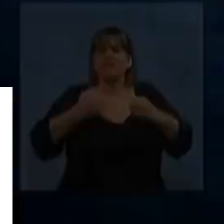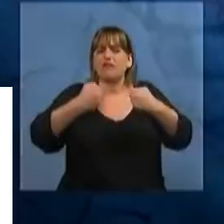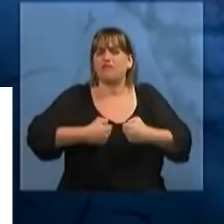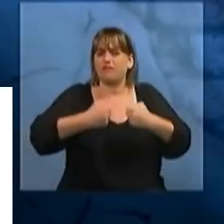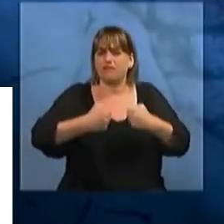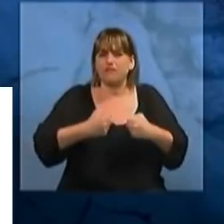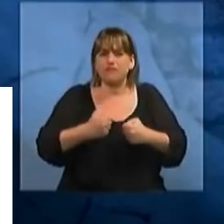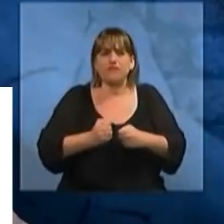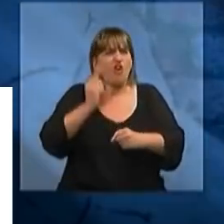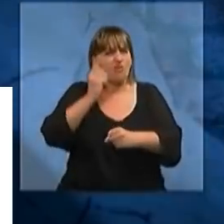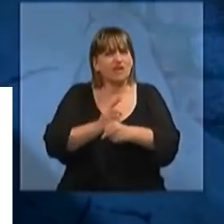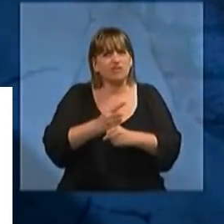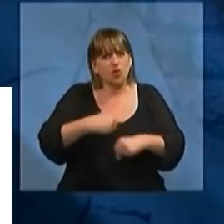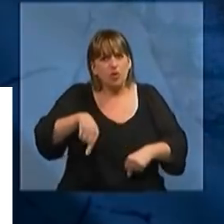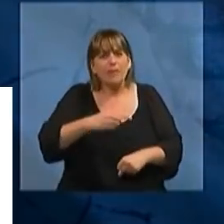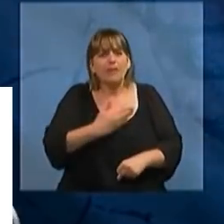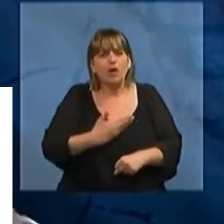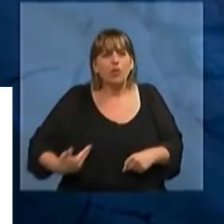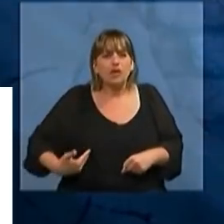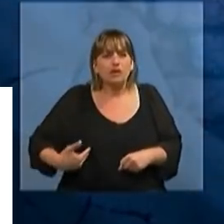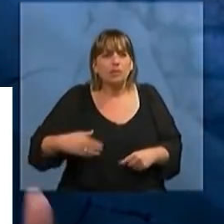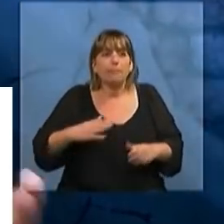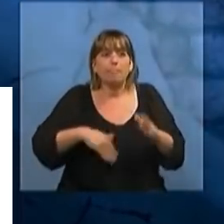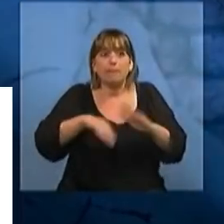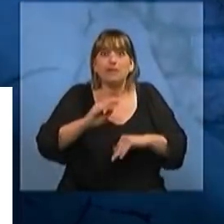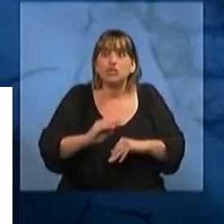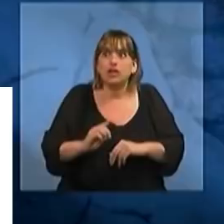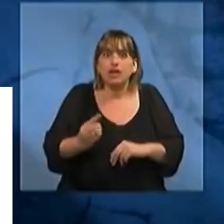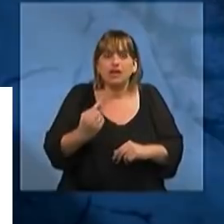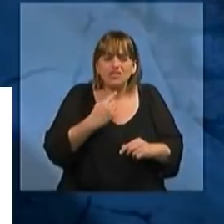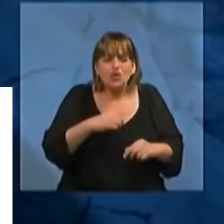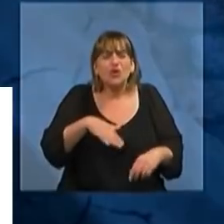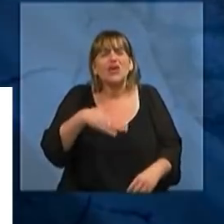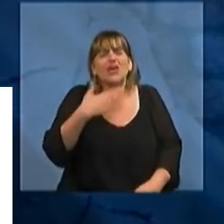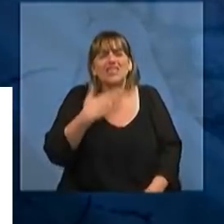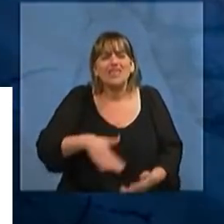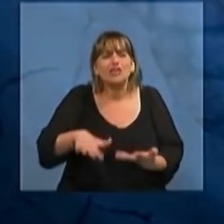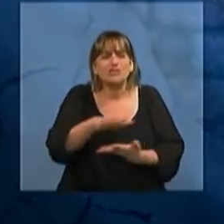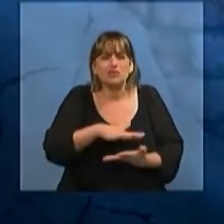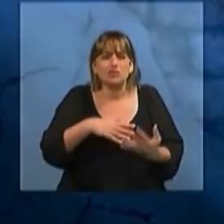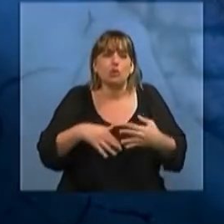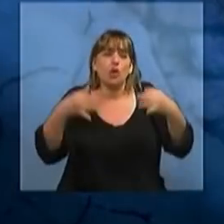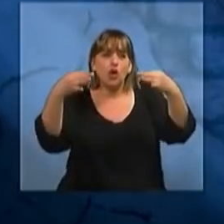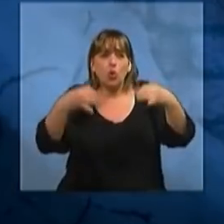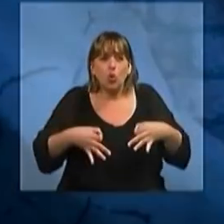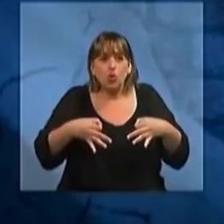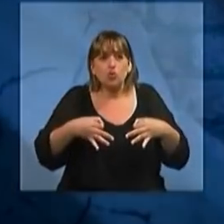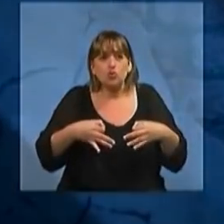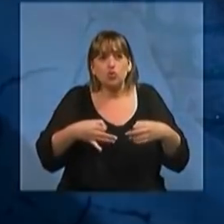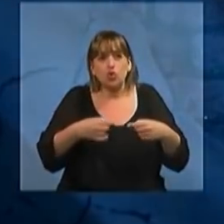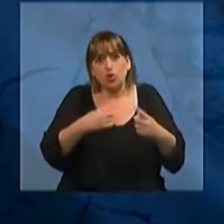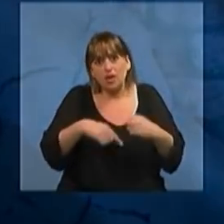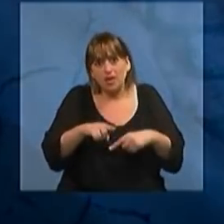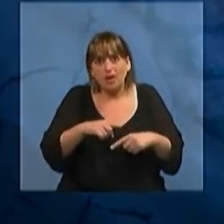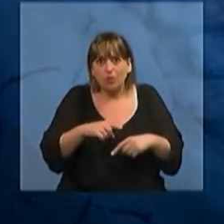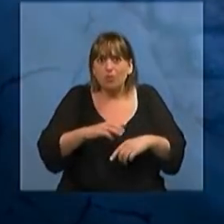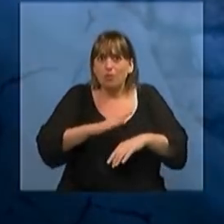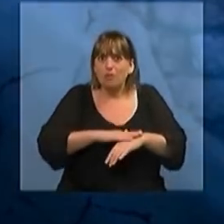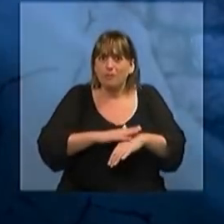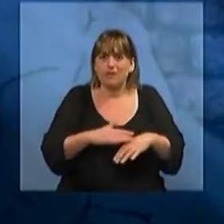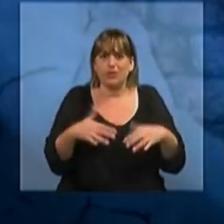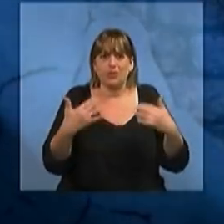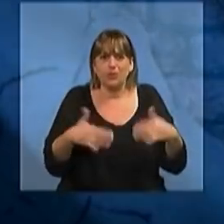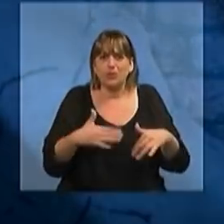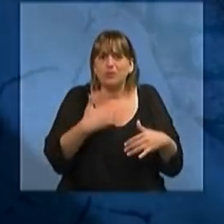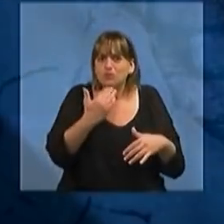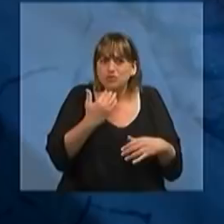La mayoría de la gente, insisto, comprensiblemente, porque no sé, estábamos navegando en la oscuridad, no se sabía